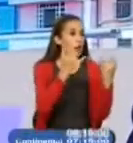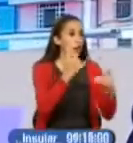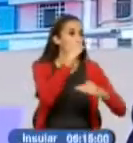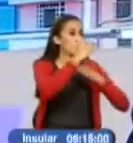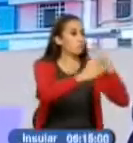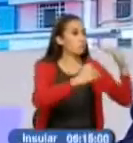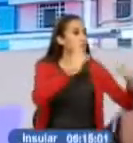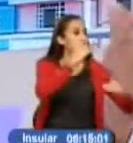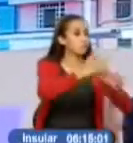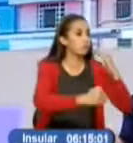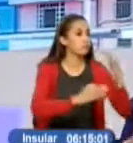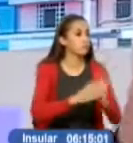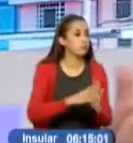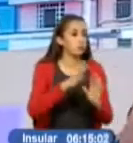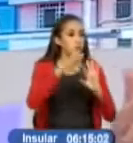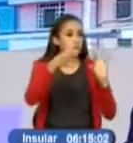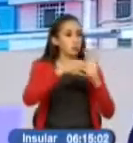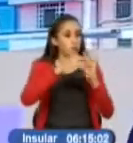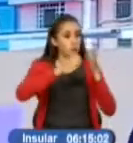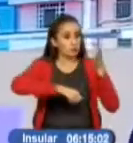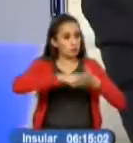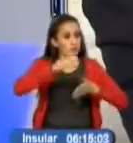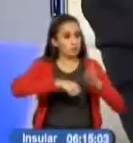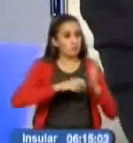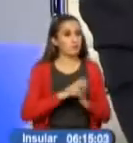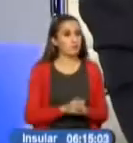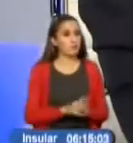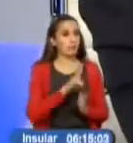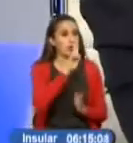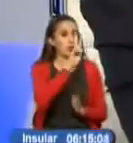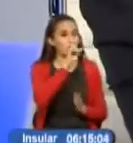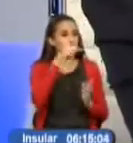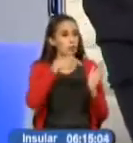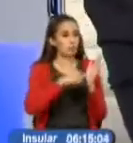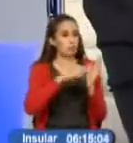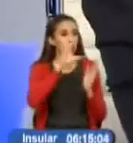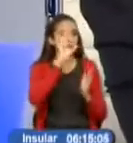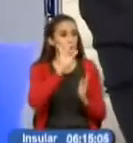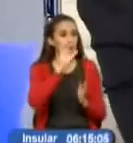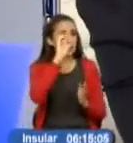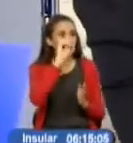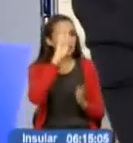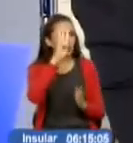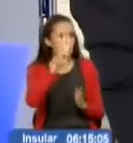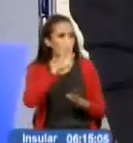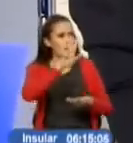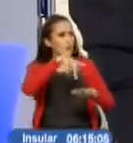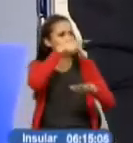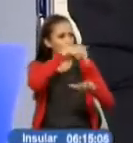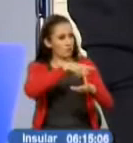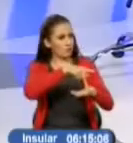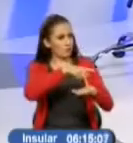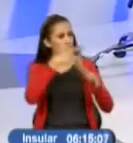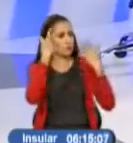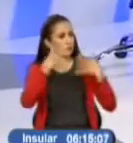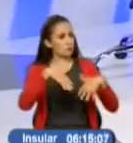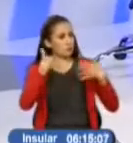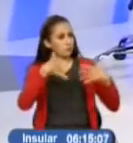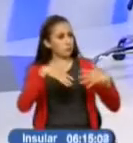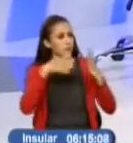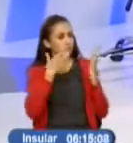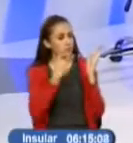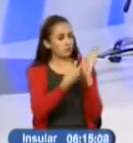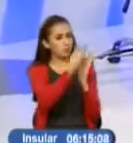proceso de contratación, estudios, etc. 2.804 carreras, suena bastante. Es decir, ¿hay